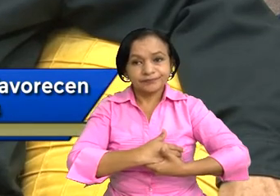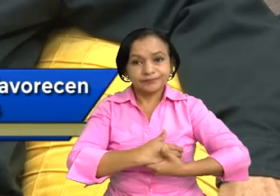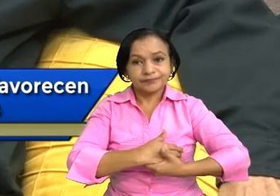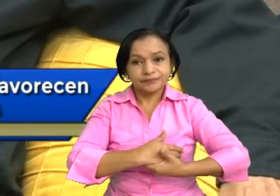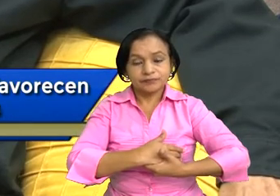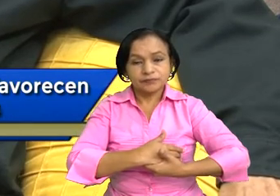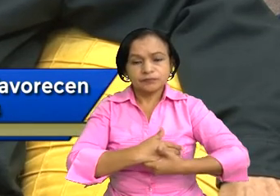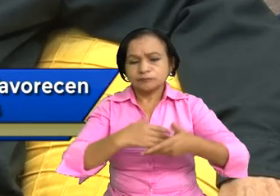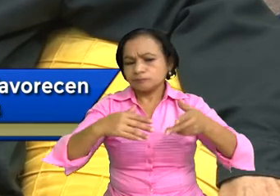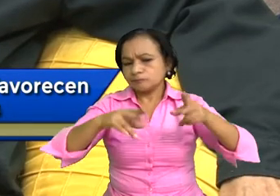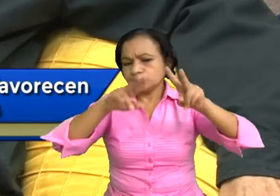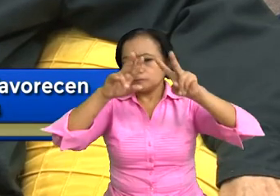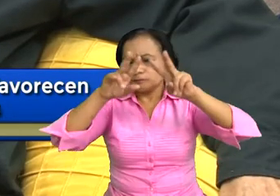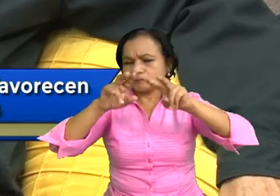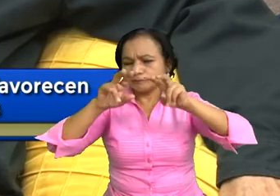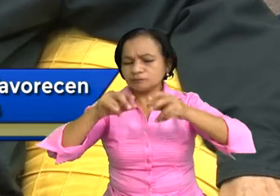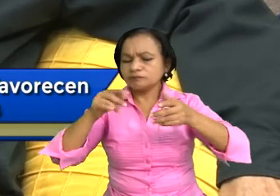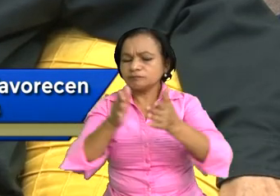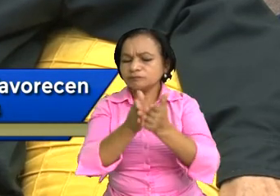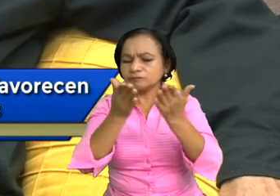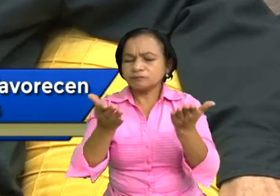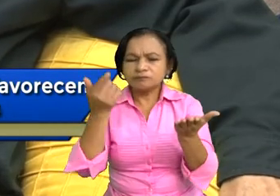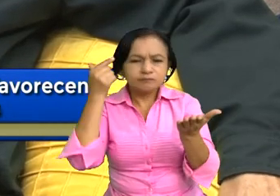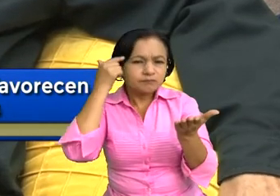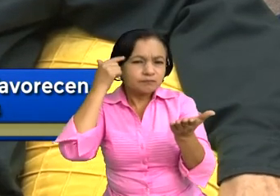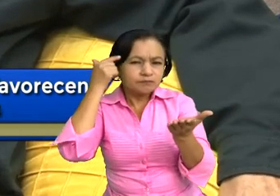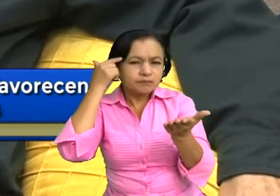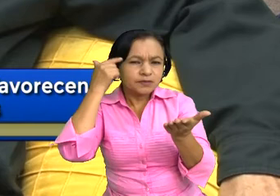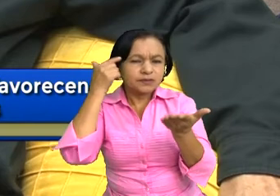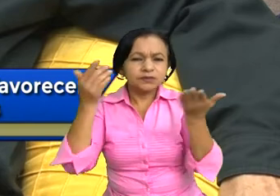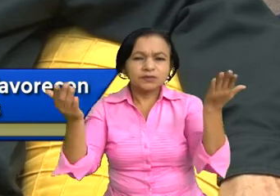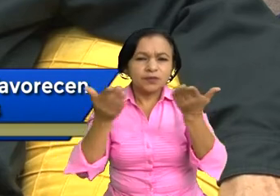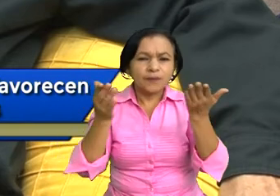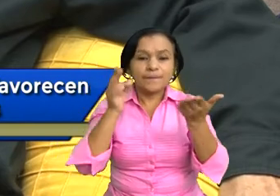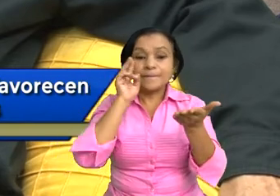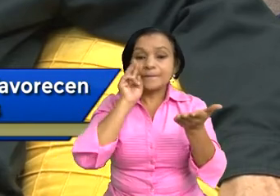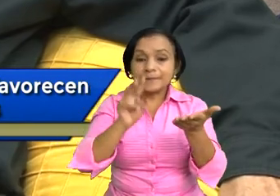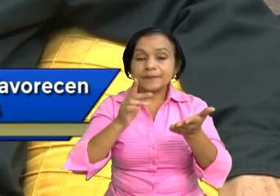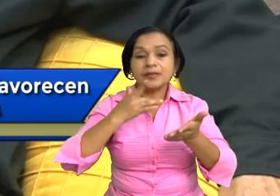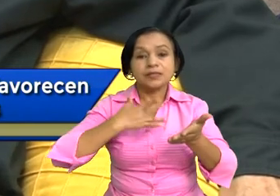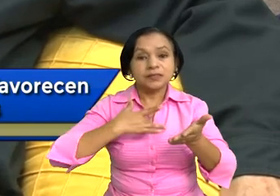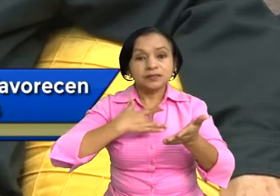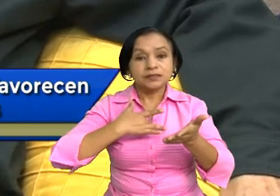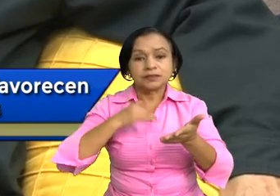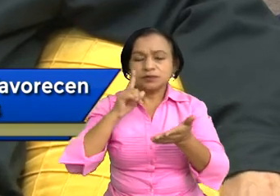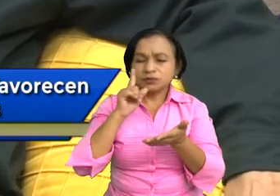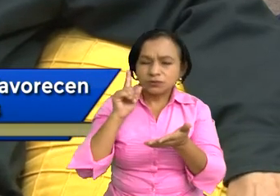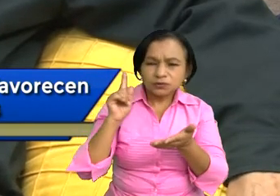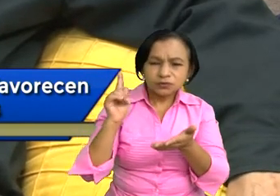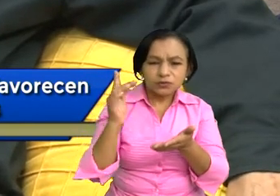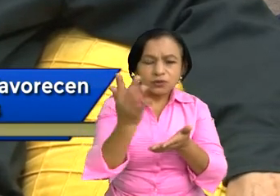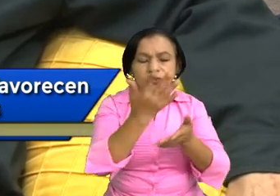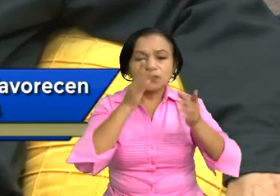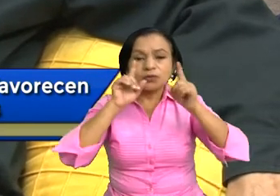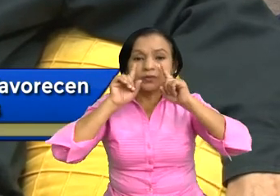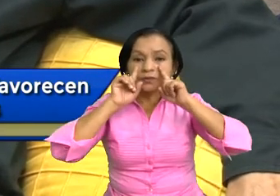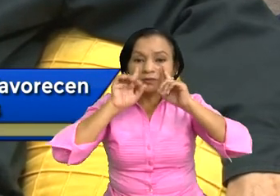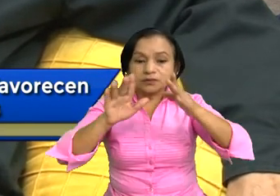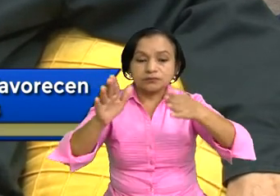nosotros analizamos la situación y vimos que era necesario tomar todas las medidas de